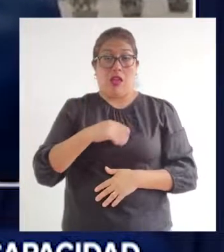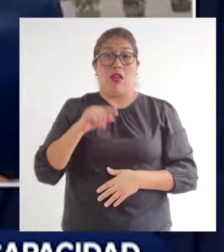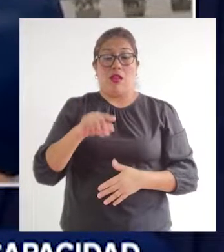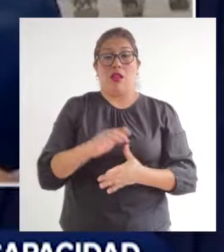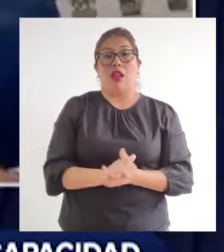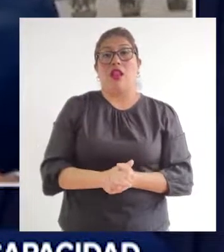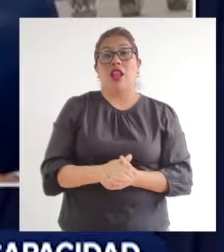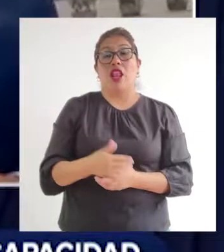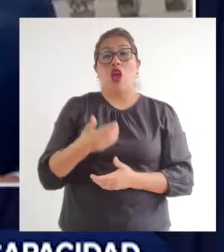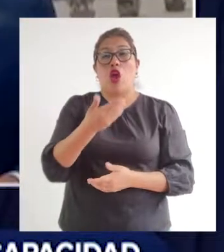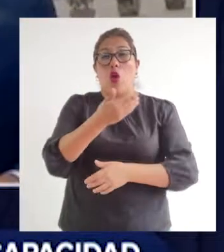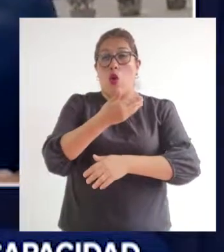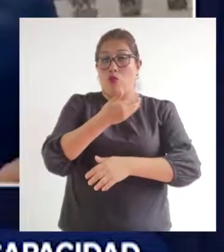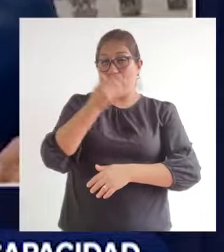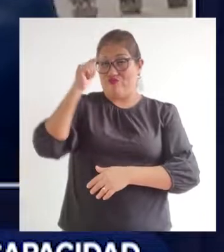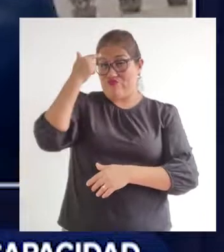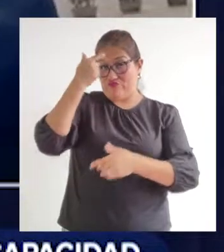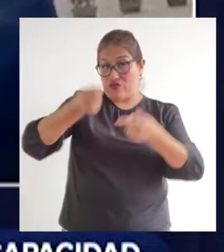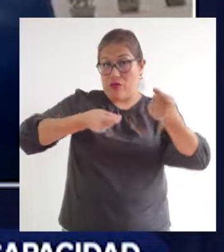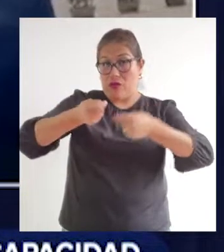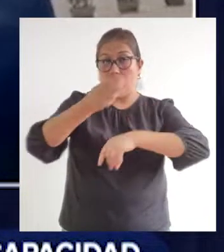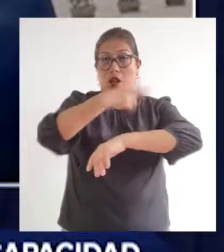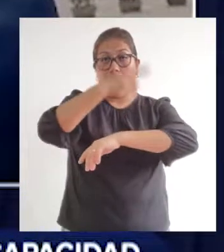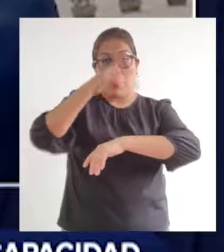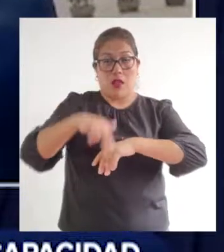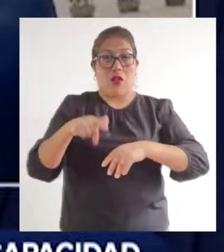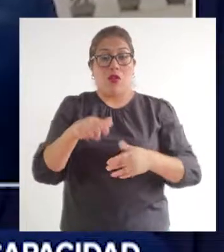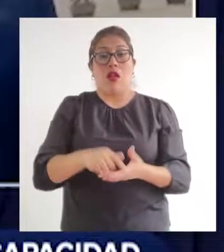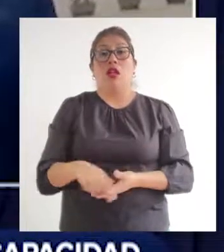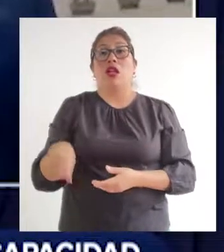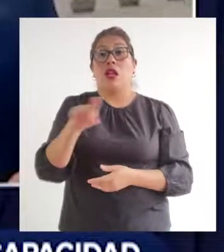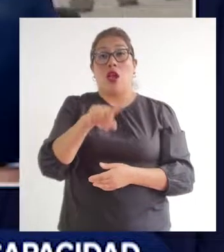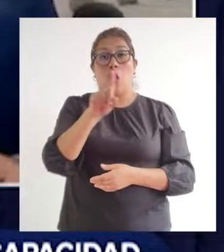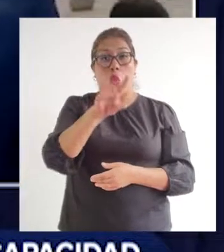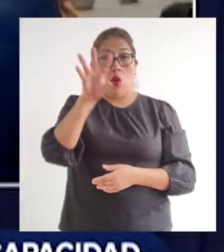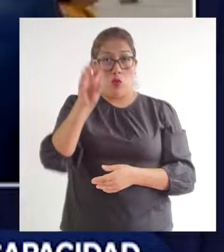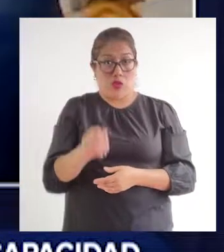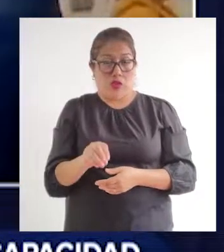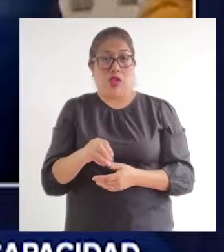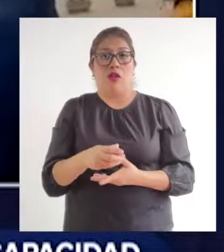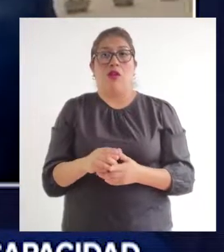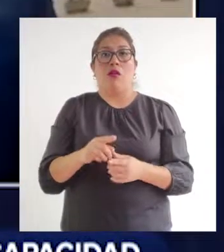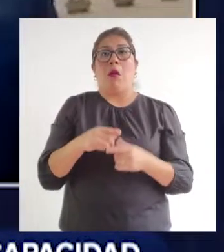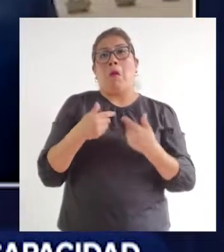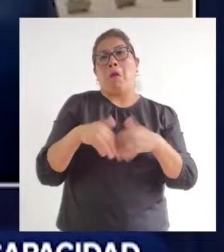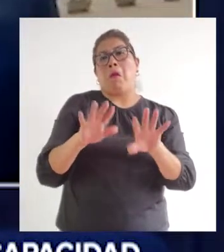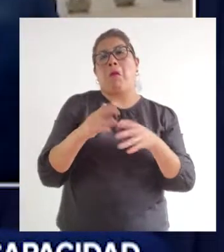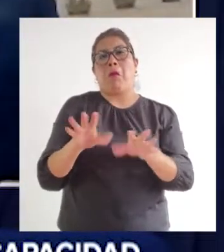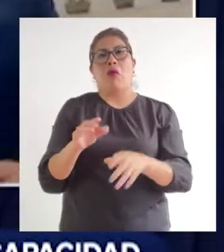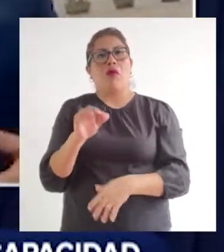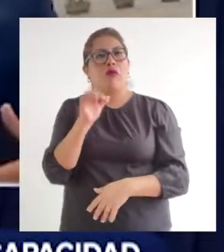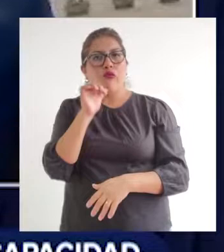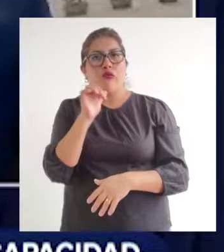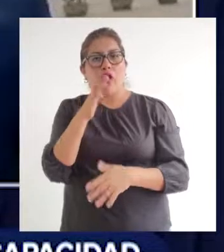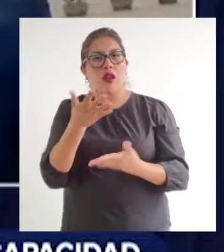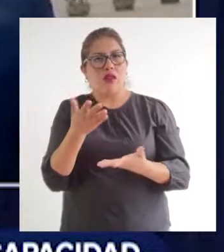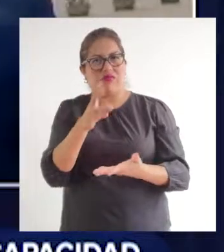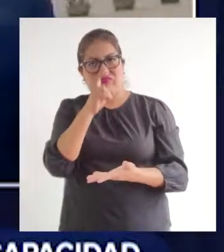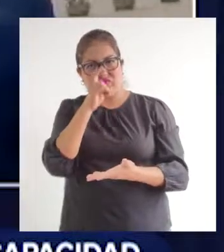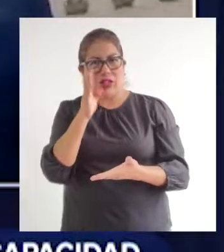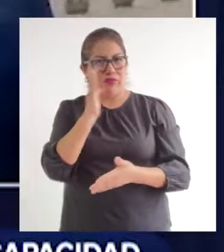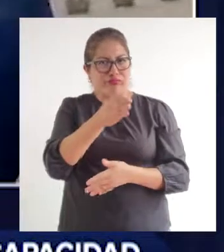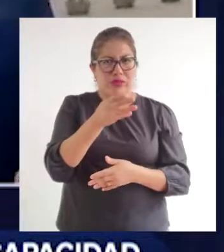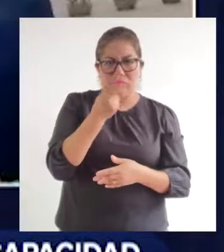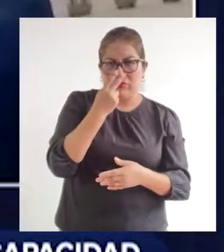los gobiernos regionales y locales estaban autorizados a usar ese 1%. Pero no ha habido sanción históricamente. Entonces, si no hay sanción, por